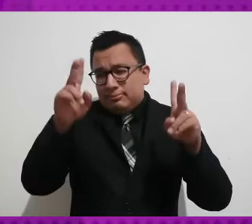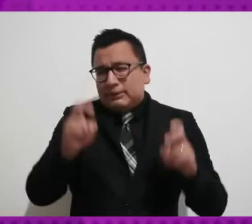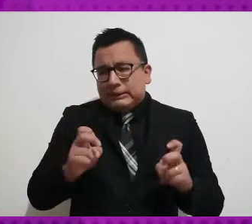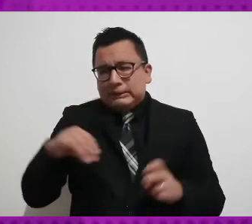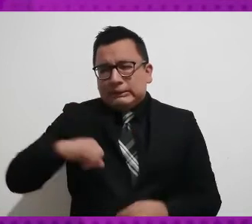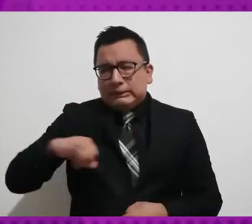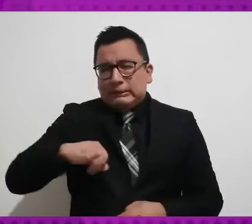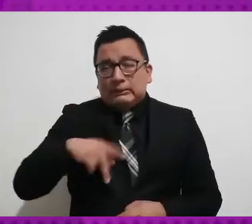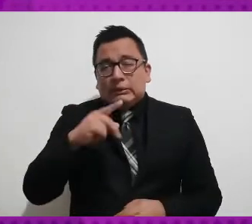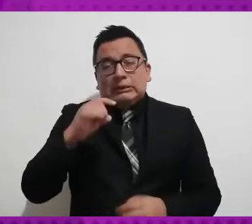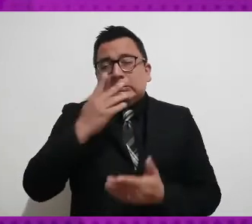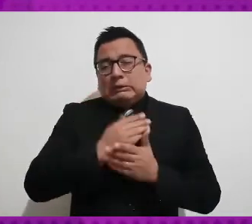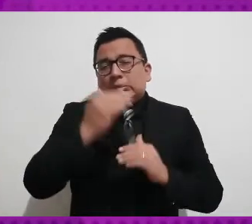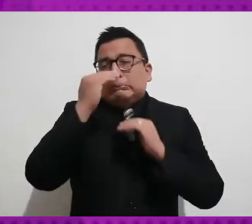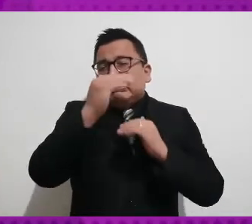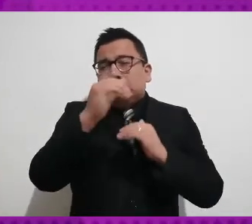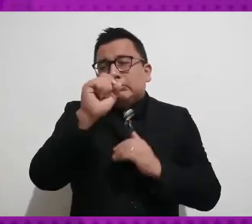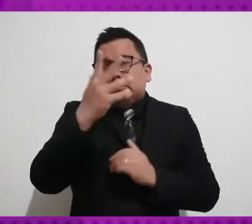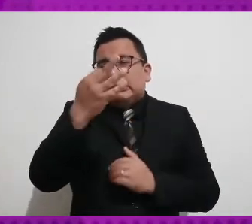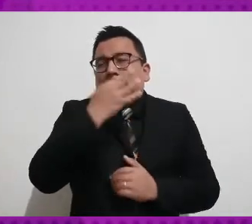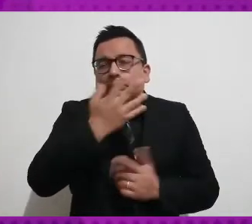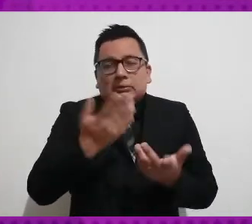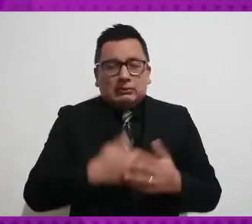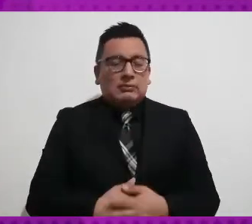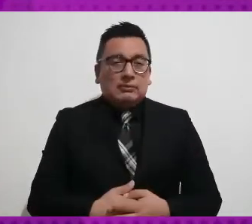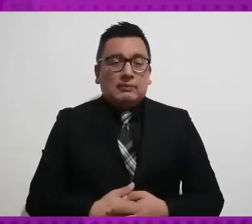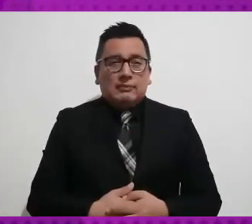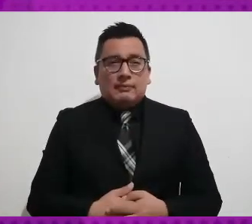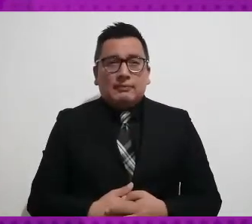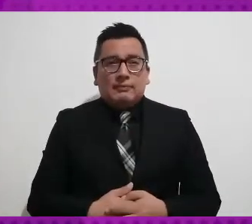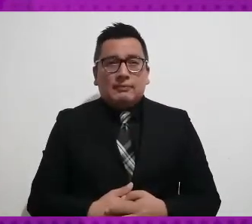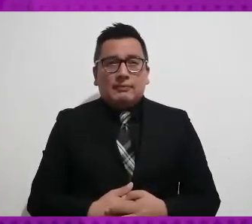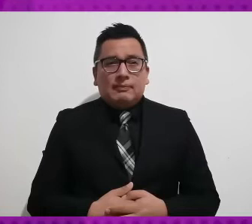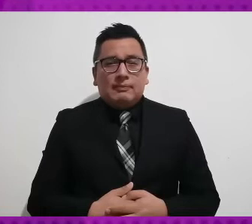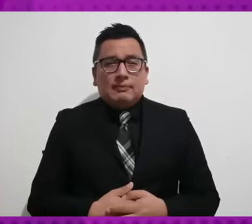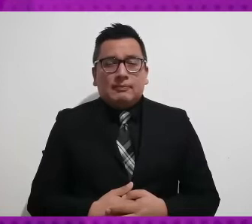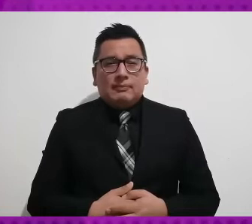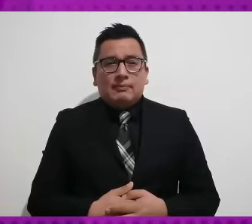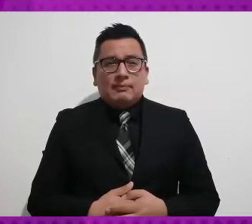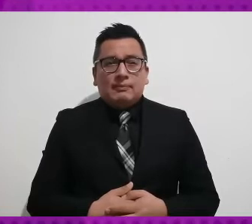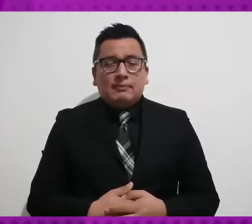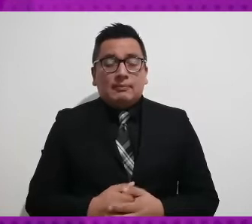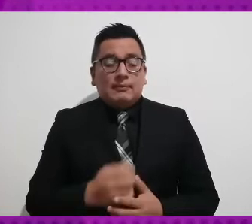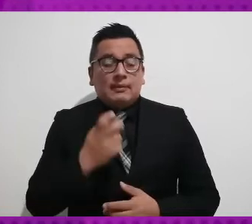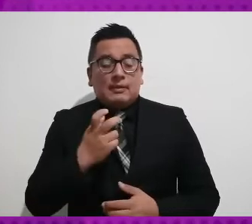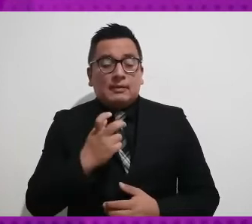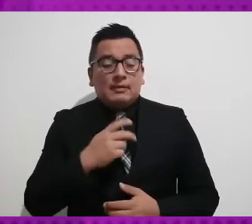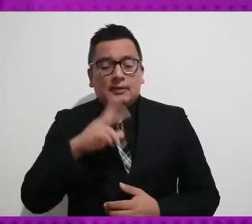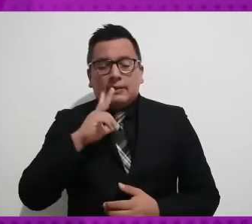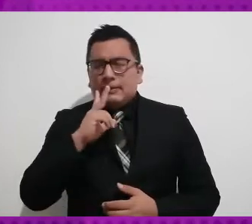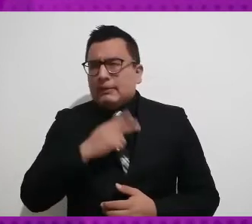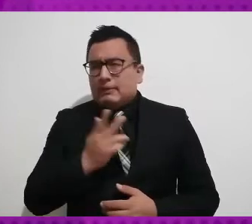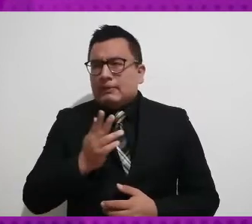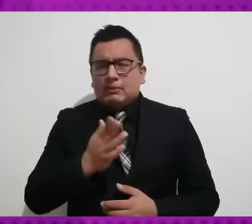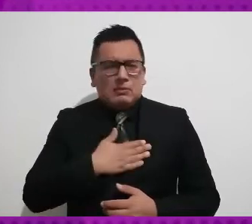tiempo, son 30 minutos, 25 minutos efectivos y bueno, para no retrasarnos más, me gustaría empezar